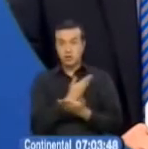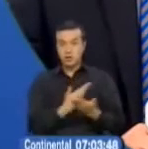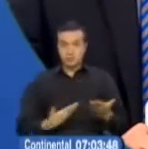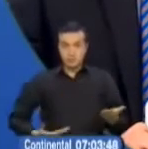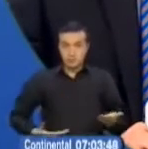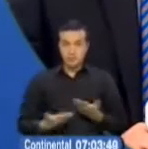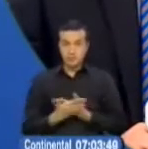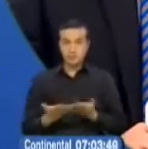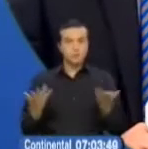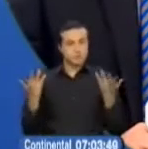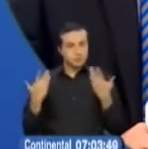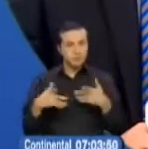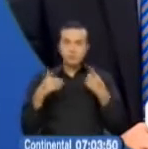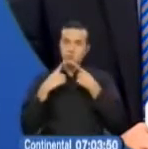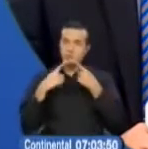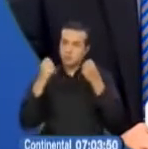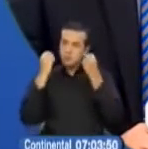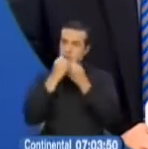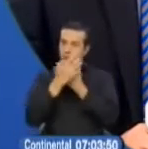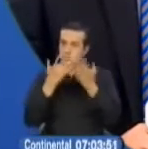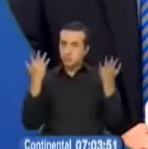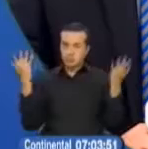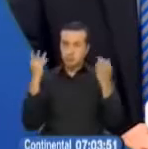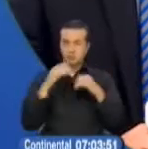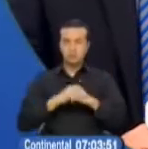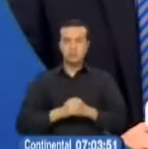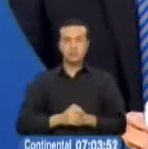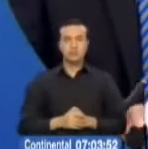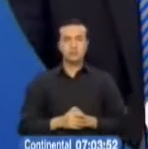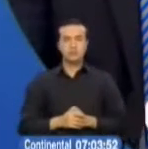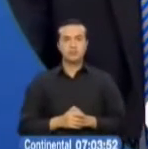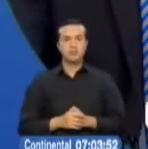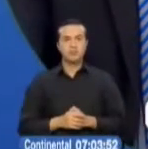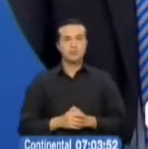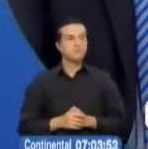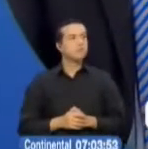presidente ha hecho declaraciones expresas en este sentido.